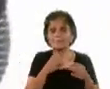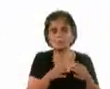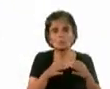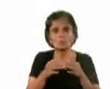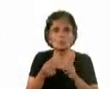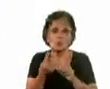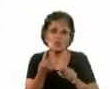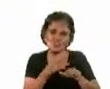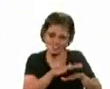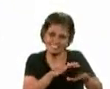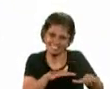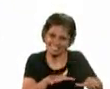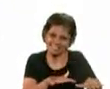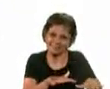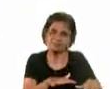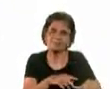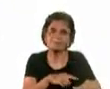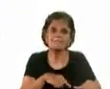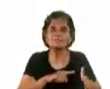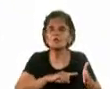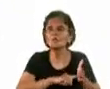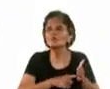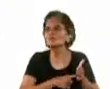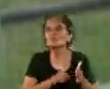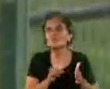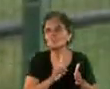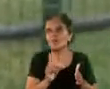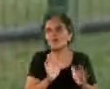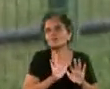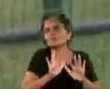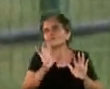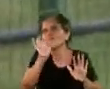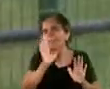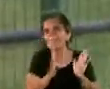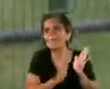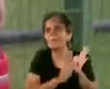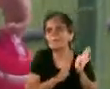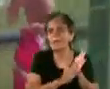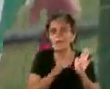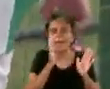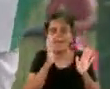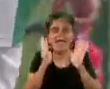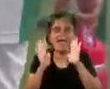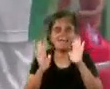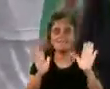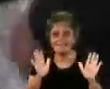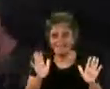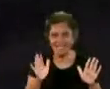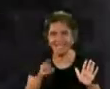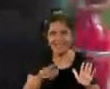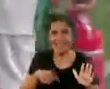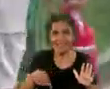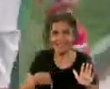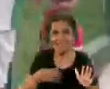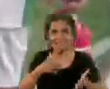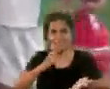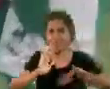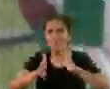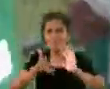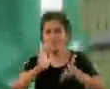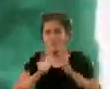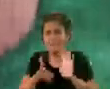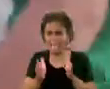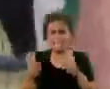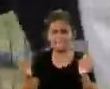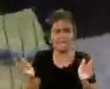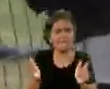categorías, las más chiquitas, van a ser sin puntos. Es una prueba piloto que se va a hacer para ver si podemos lograr reducir un poco la violencia en las canchas, ¿no?